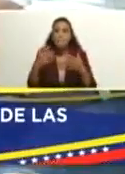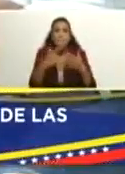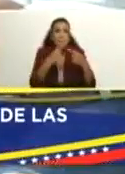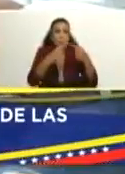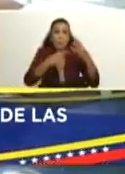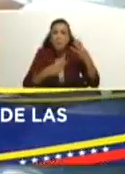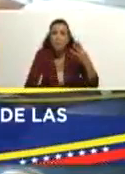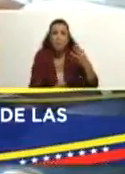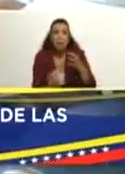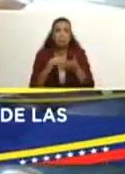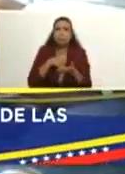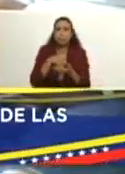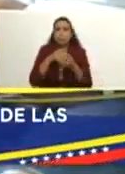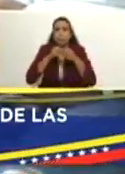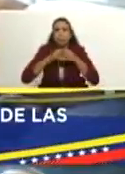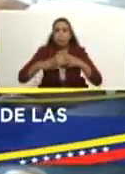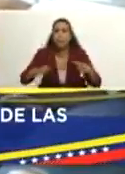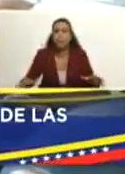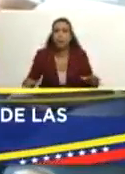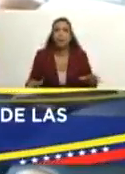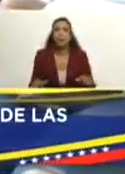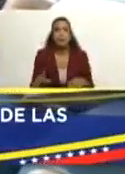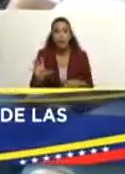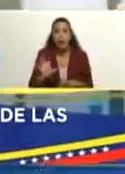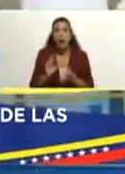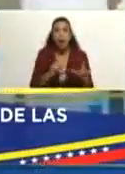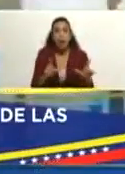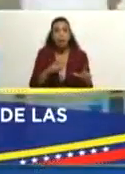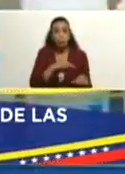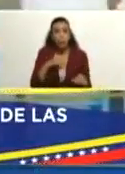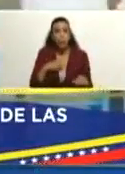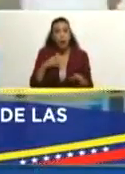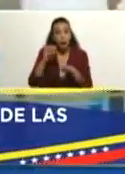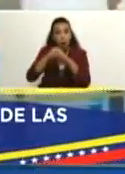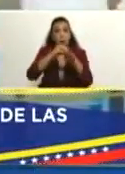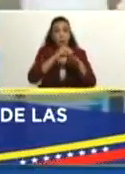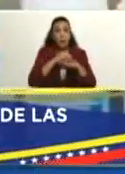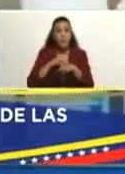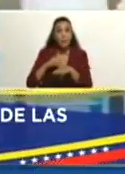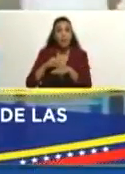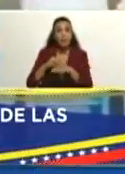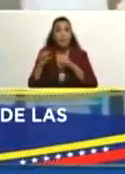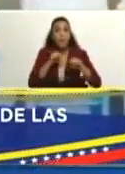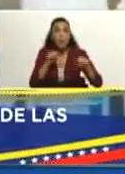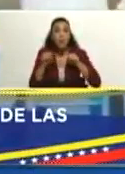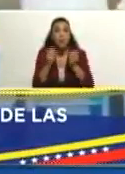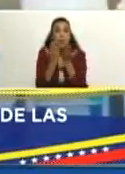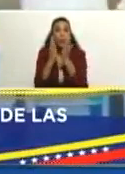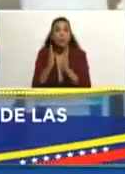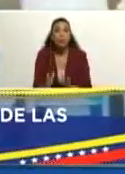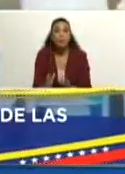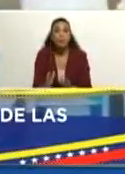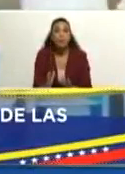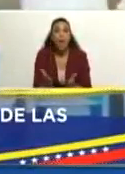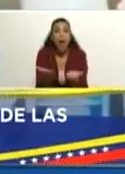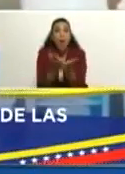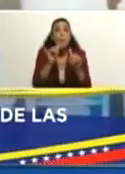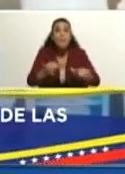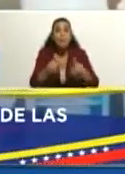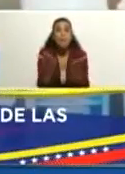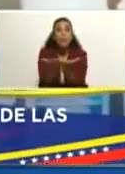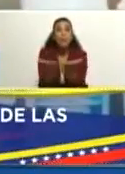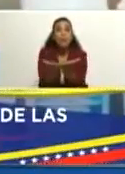lo arreglo. Y ahí entonces tenemos que nosotros convocar al movimiento estudiantil, a los